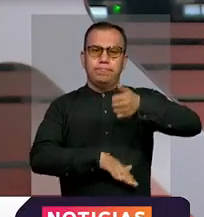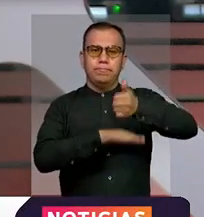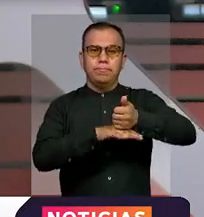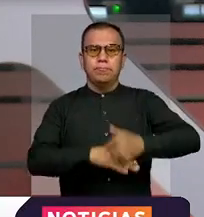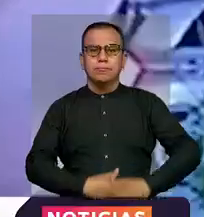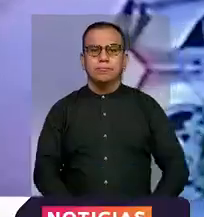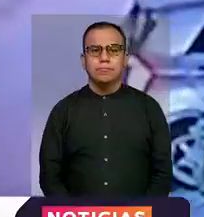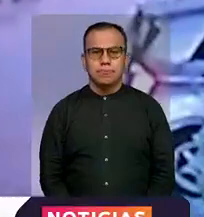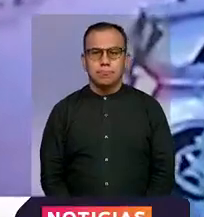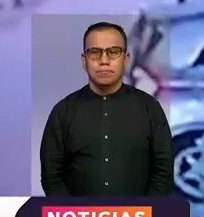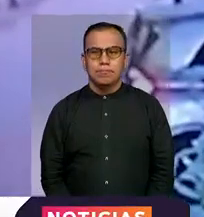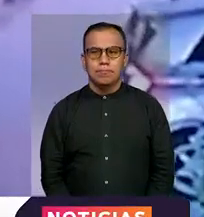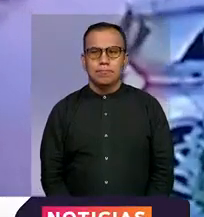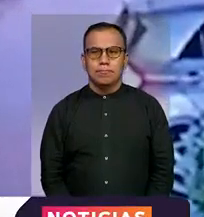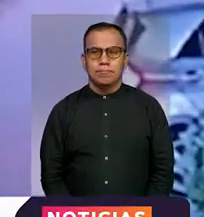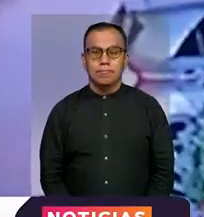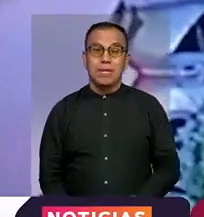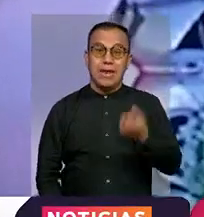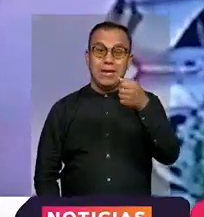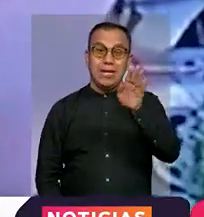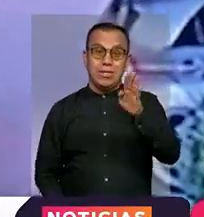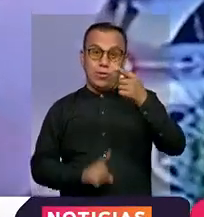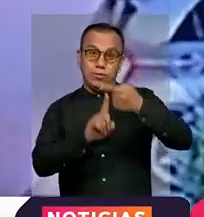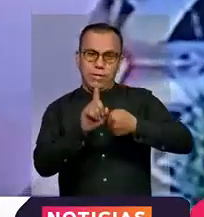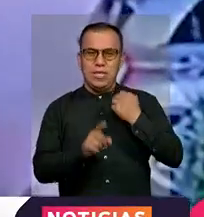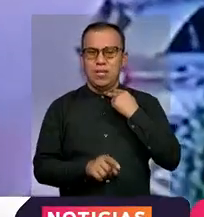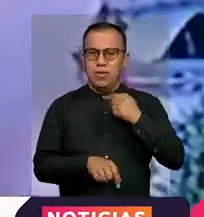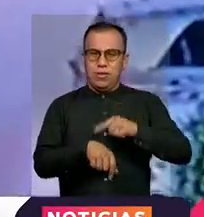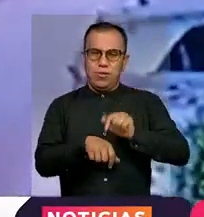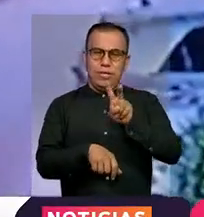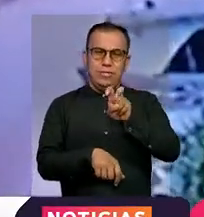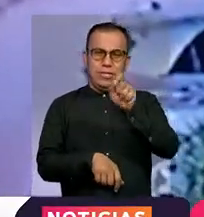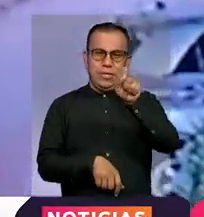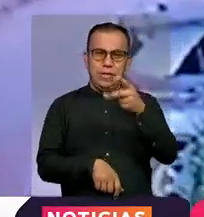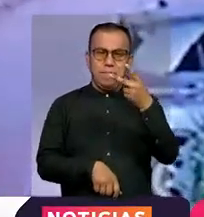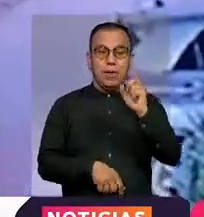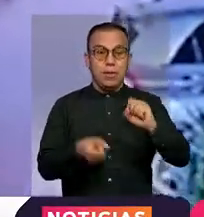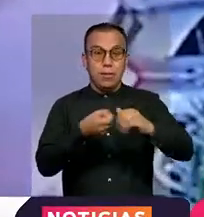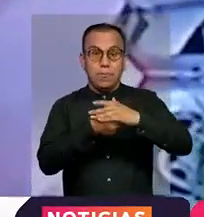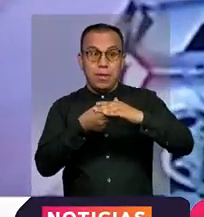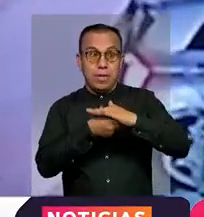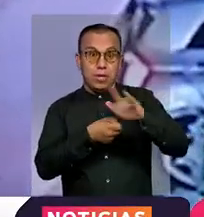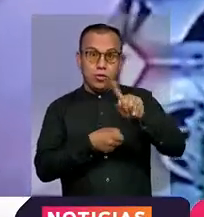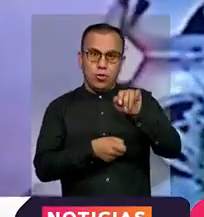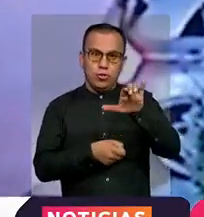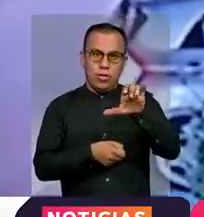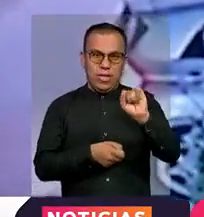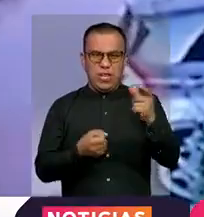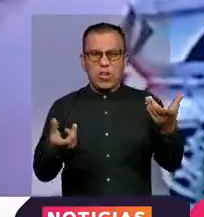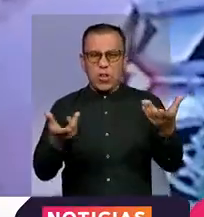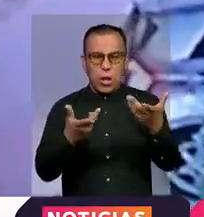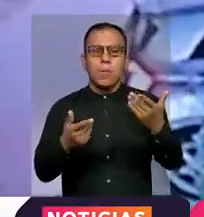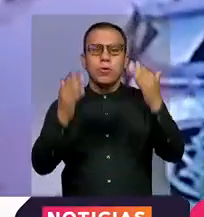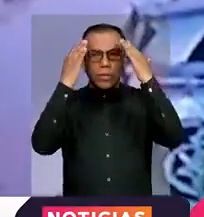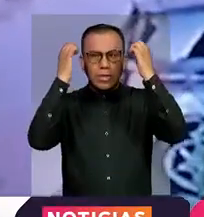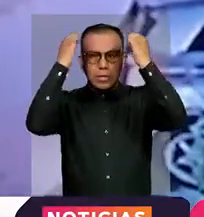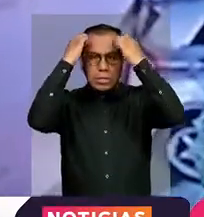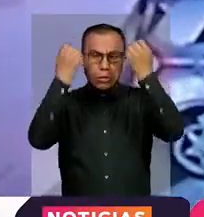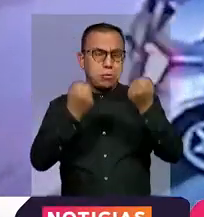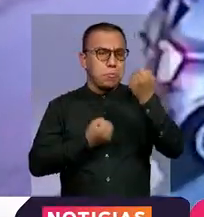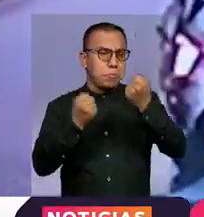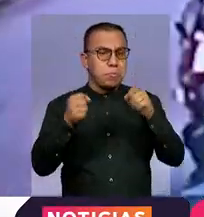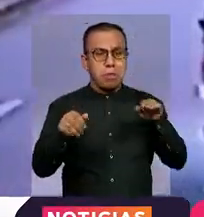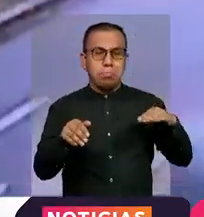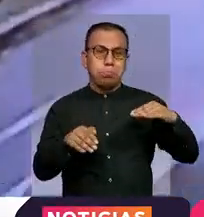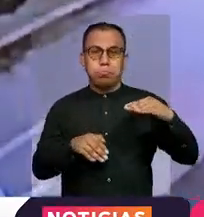autoridades. El 14 de noviembre, sobre las 7:20 de la noche, en el barrio El Sosiego de la localidad de San Cristóbal, una familia que llegaba al lugar de